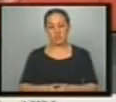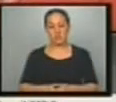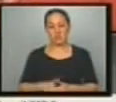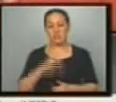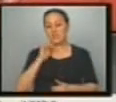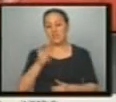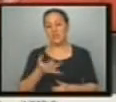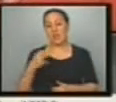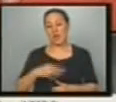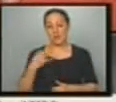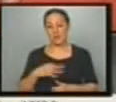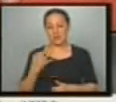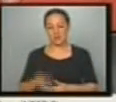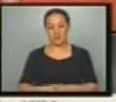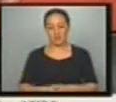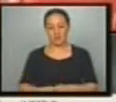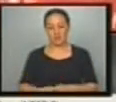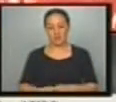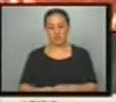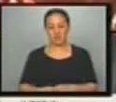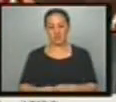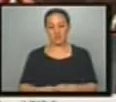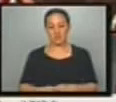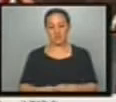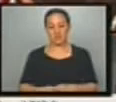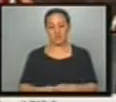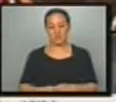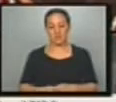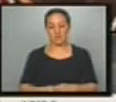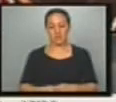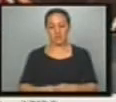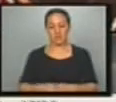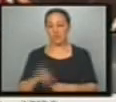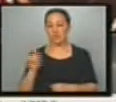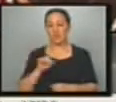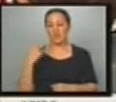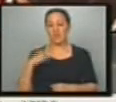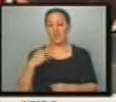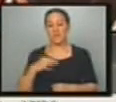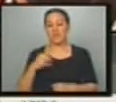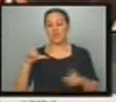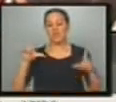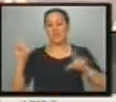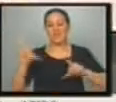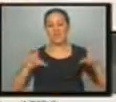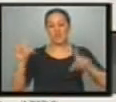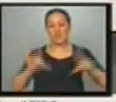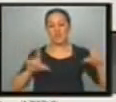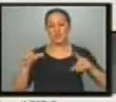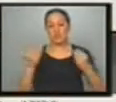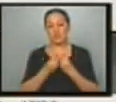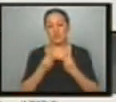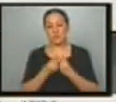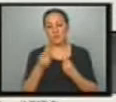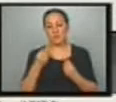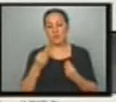parte de la vida de la realidad más ojalá no existirá eso pero sabes que no tendrían que sacarlos tanto por televisión sabes por qué porque